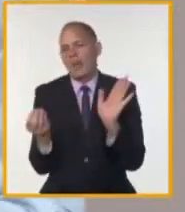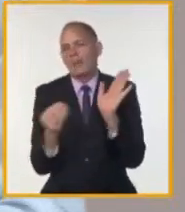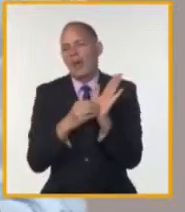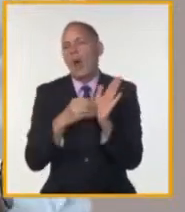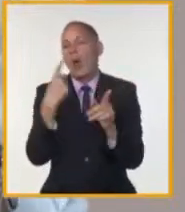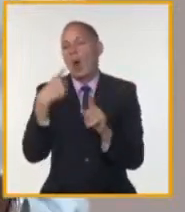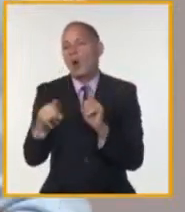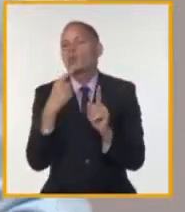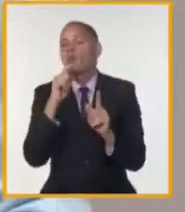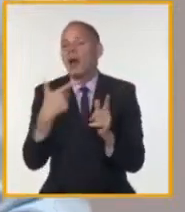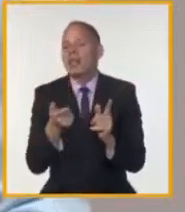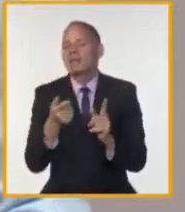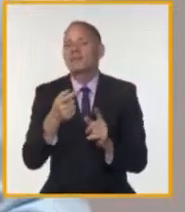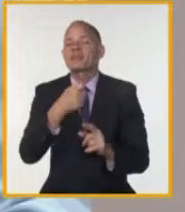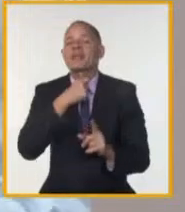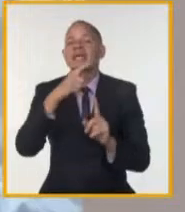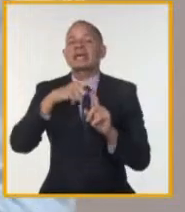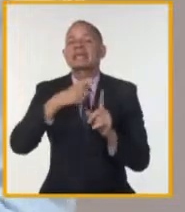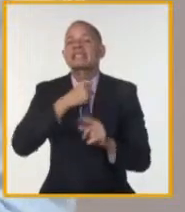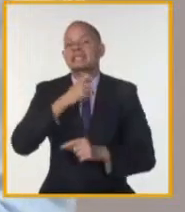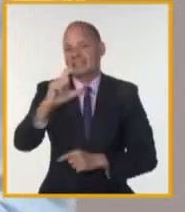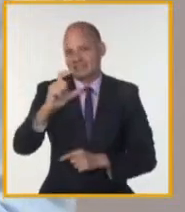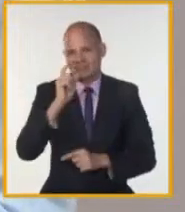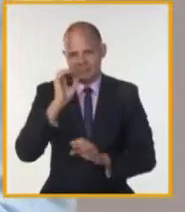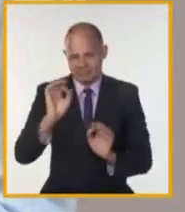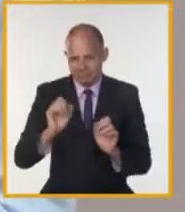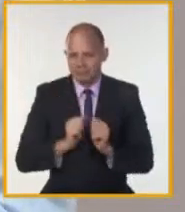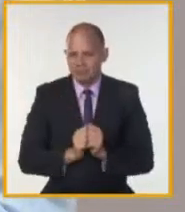con elevar la calidad del servicio que se da en